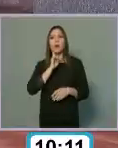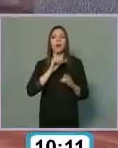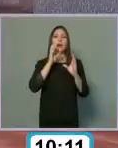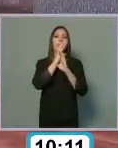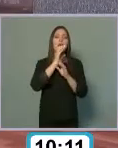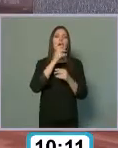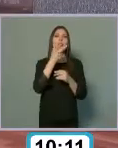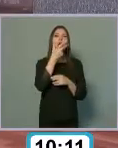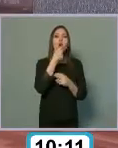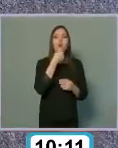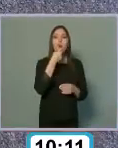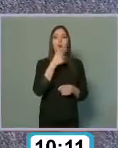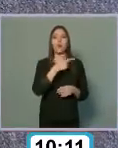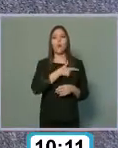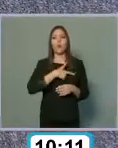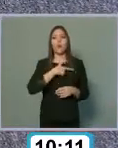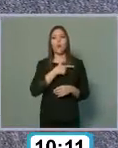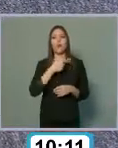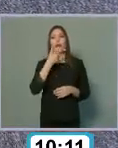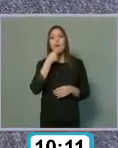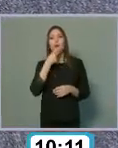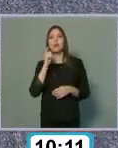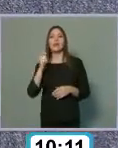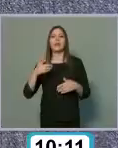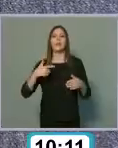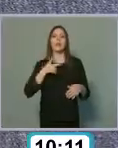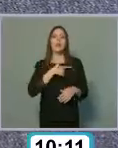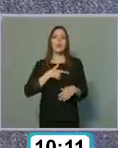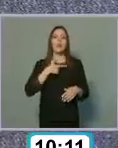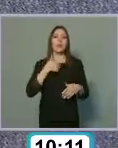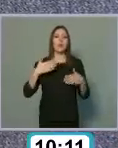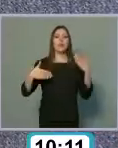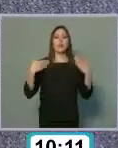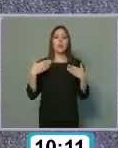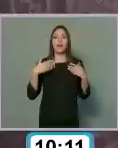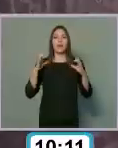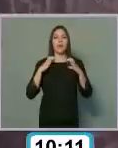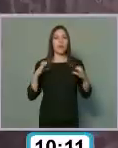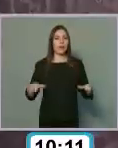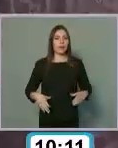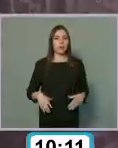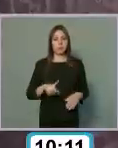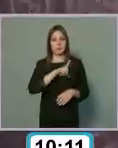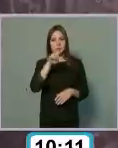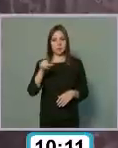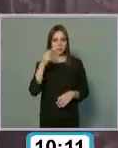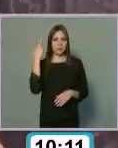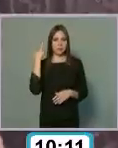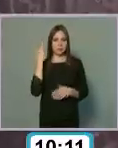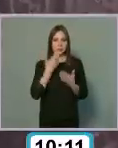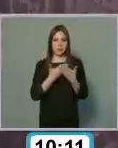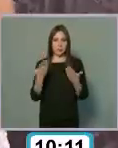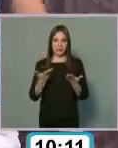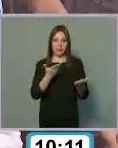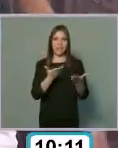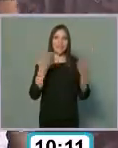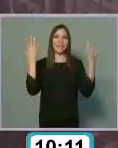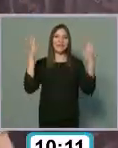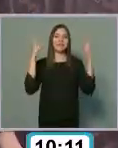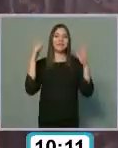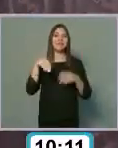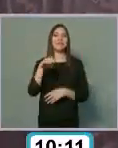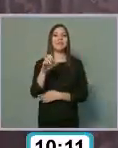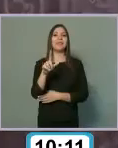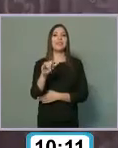a los hombres, lo que me gusta, lo que me divierte, el físico. Bueno, ya lo vamos van a ver. escucharte, ¿te parece? El aplauso es